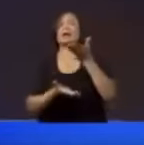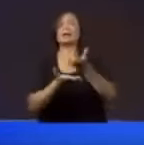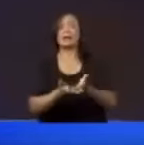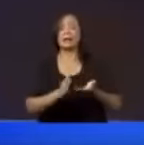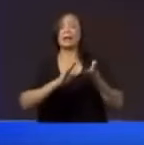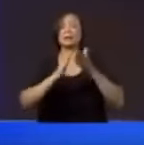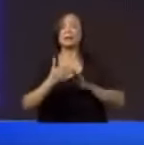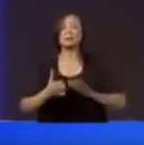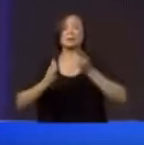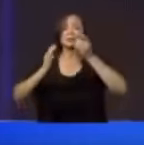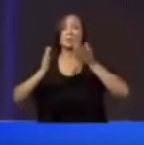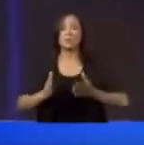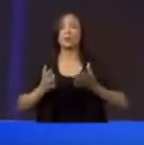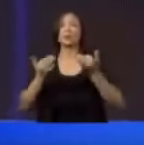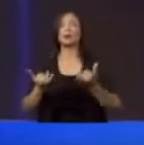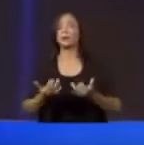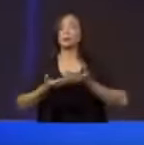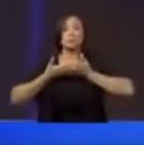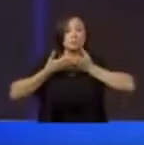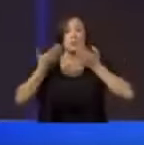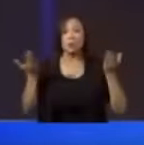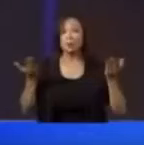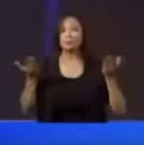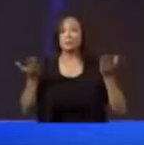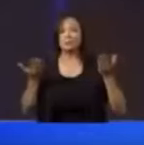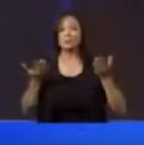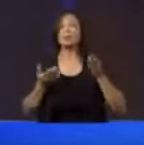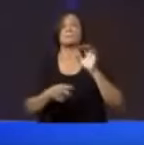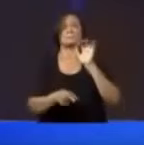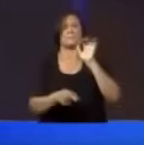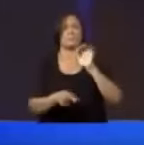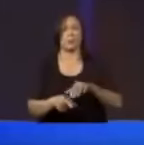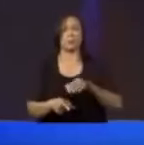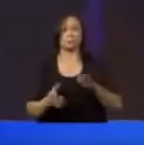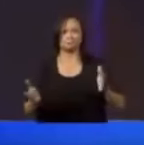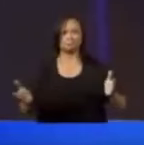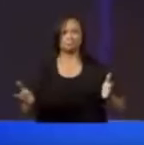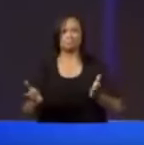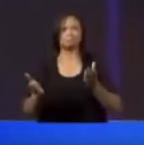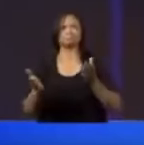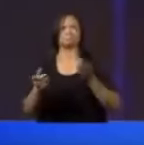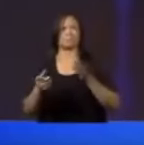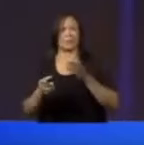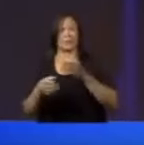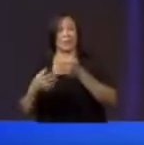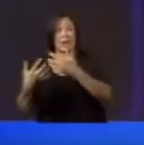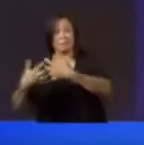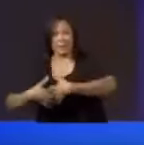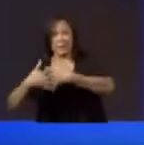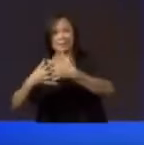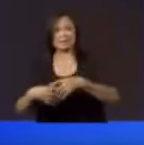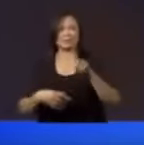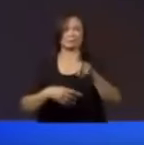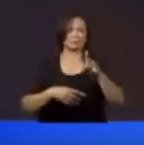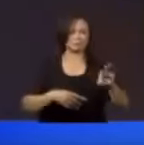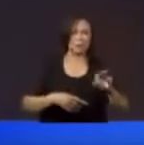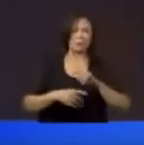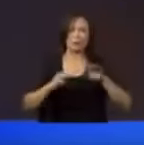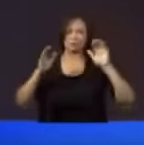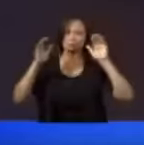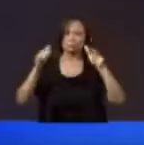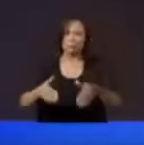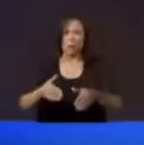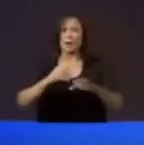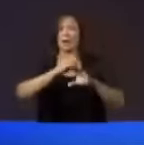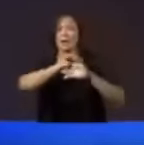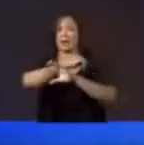la paz a los dominicanos que hoy no la tiene. Por eso, impulsar sí los sectores productivos, pero hay que ir